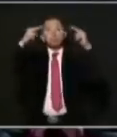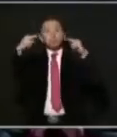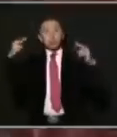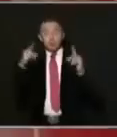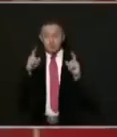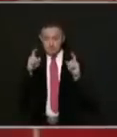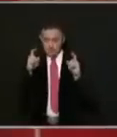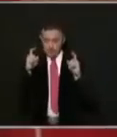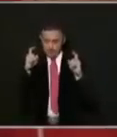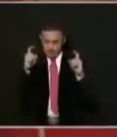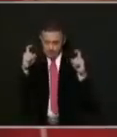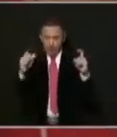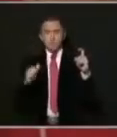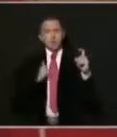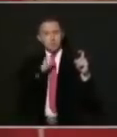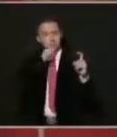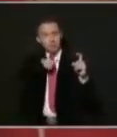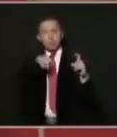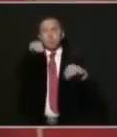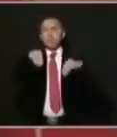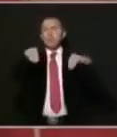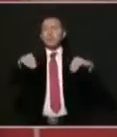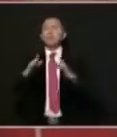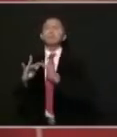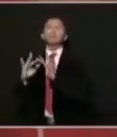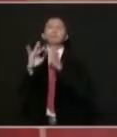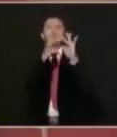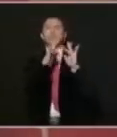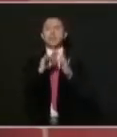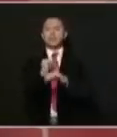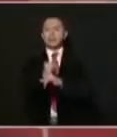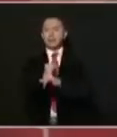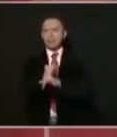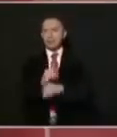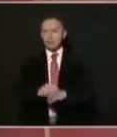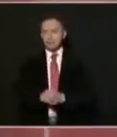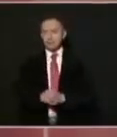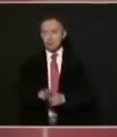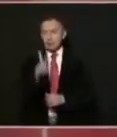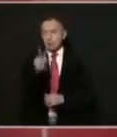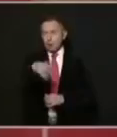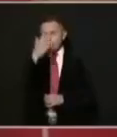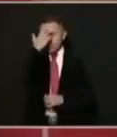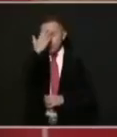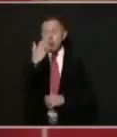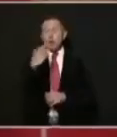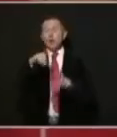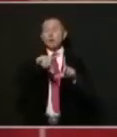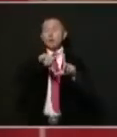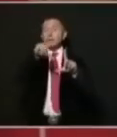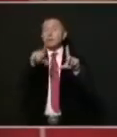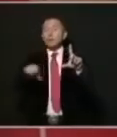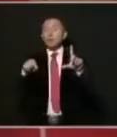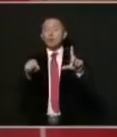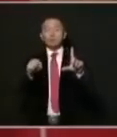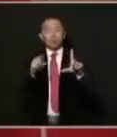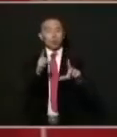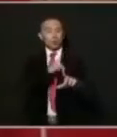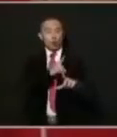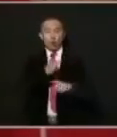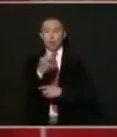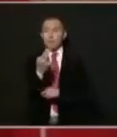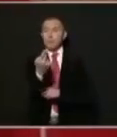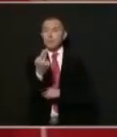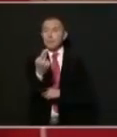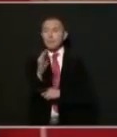Es una vergüenza también que solo el 25% del territorio nacional